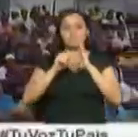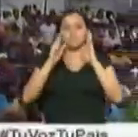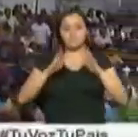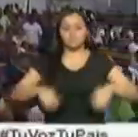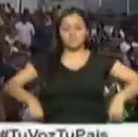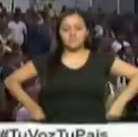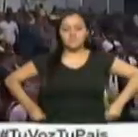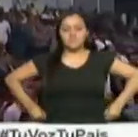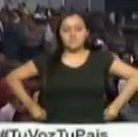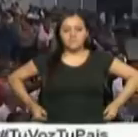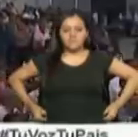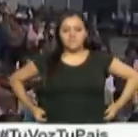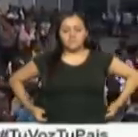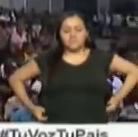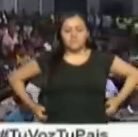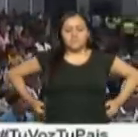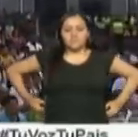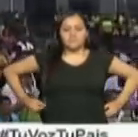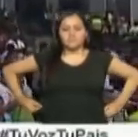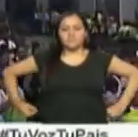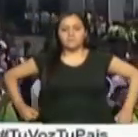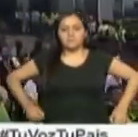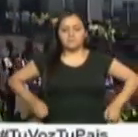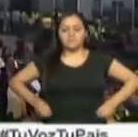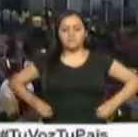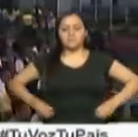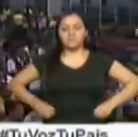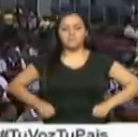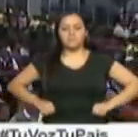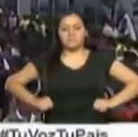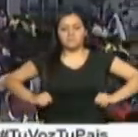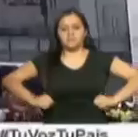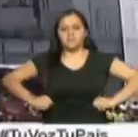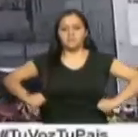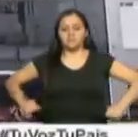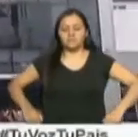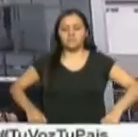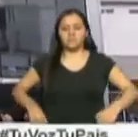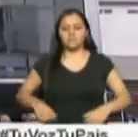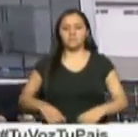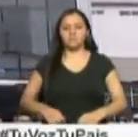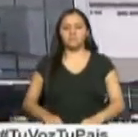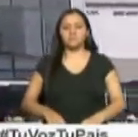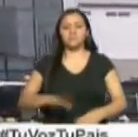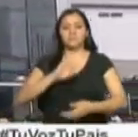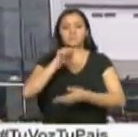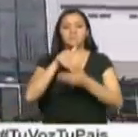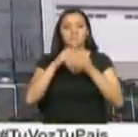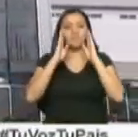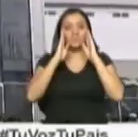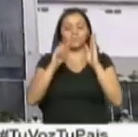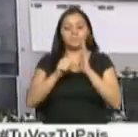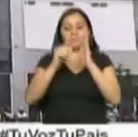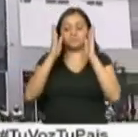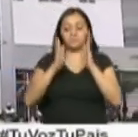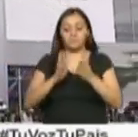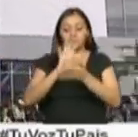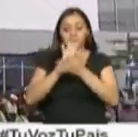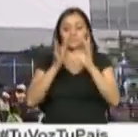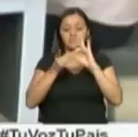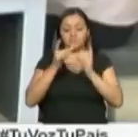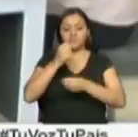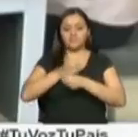ciudadana. Ustedes pueden observar lo que hacen nuestros servidores públicos, compañeros. En el Centro de Atención Ciudadana en Milagro